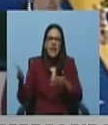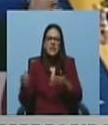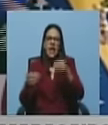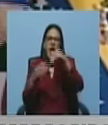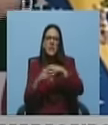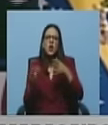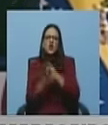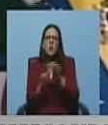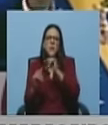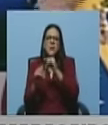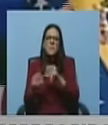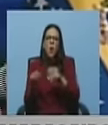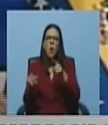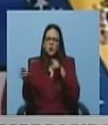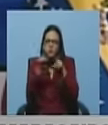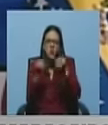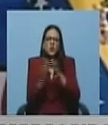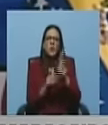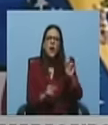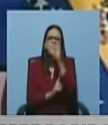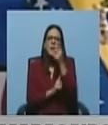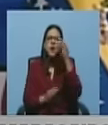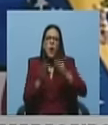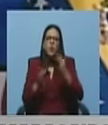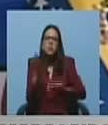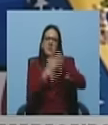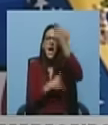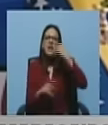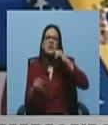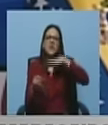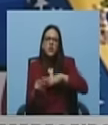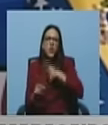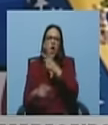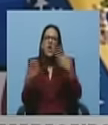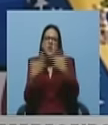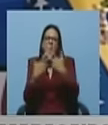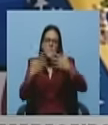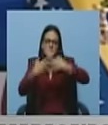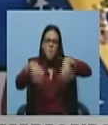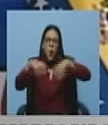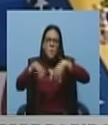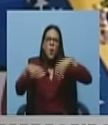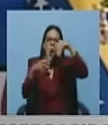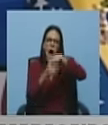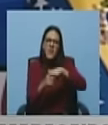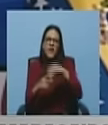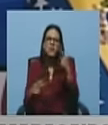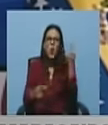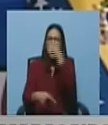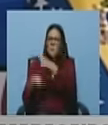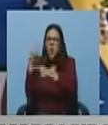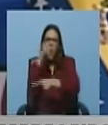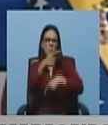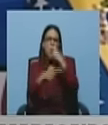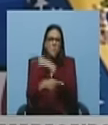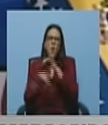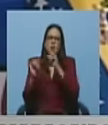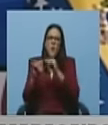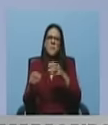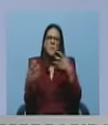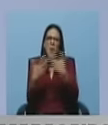la burocracia de lo que era Primera Justicia anteriormente, que son los que andan peleados entre ellos, acusándose de corruptos unos a